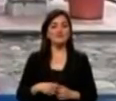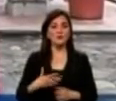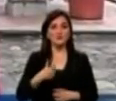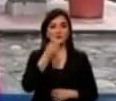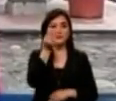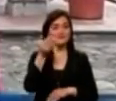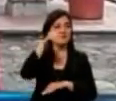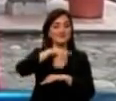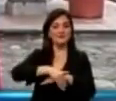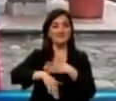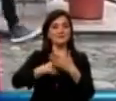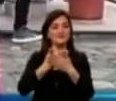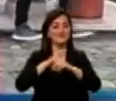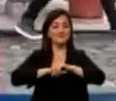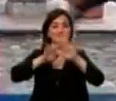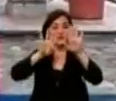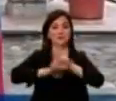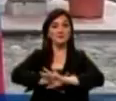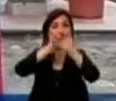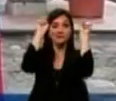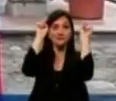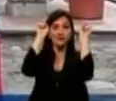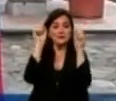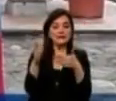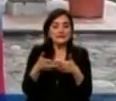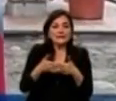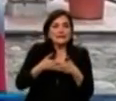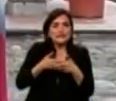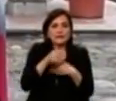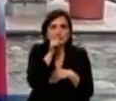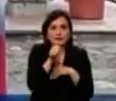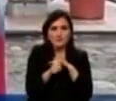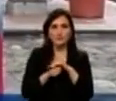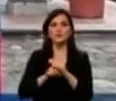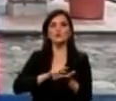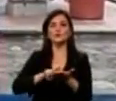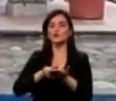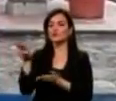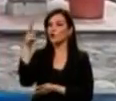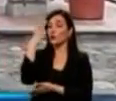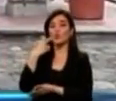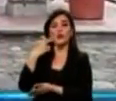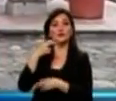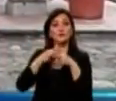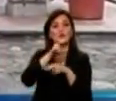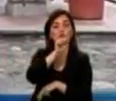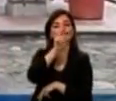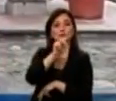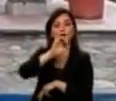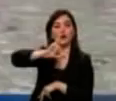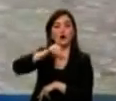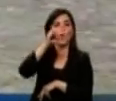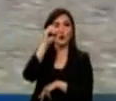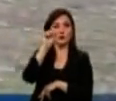Hola, ¿qué tal? Buenas tardes. Desde las 9 de la mañana y a puerta cerrada se reúne aquí en la Hostería San José de Puembo el presidente de la